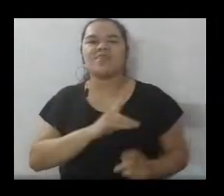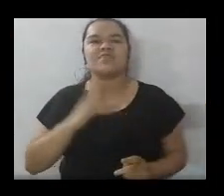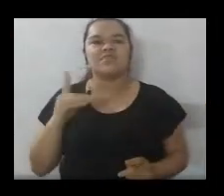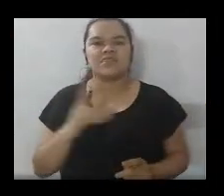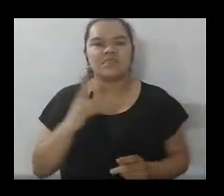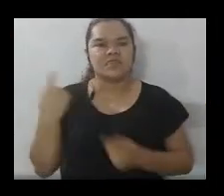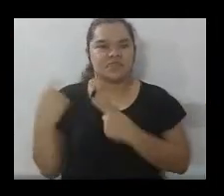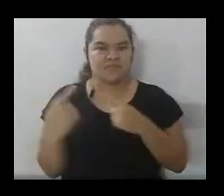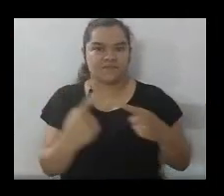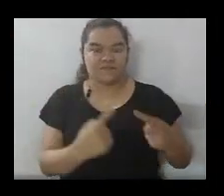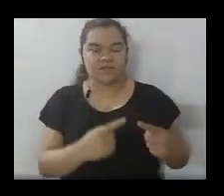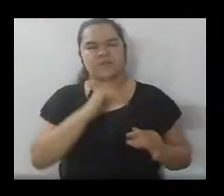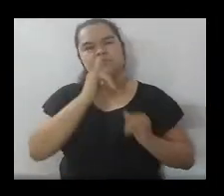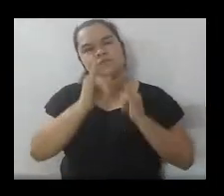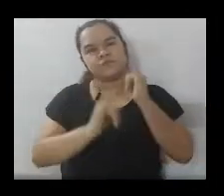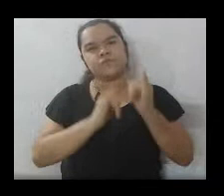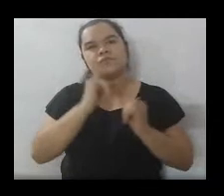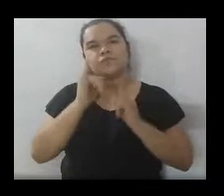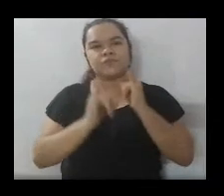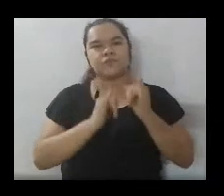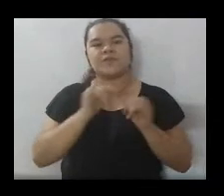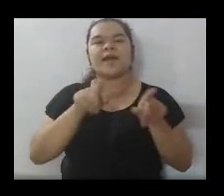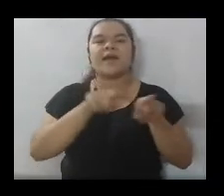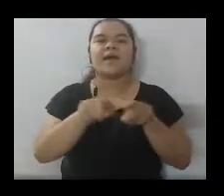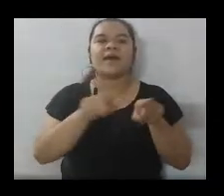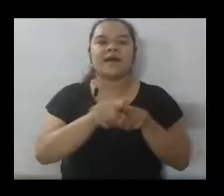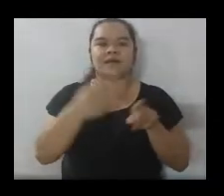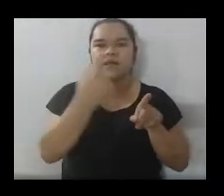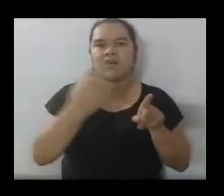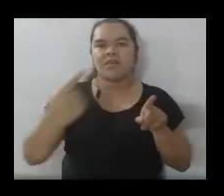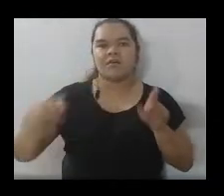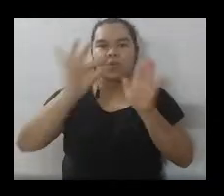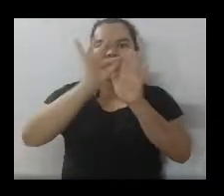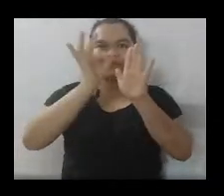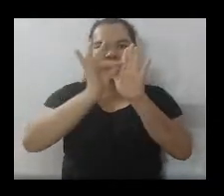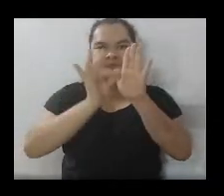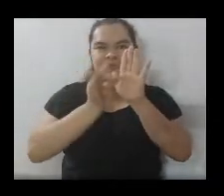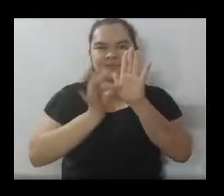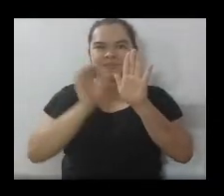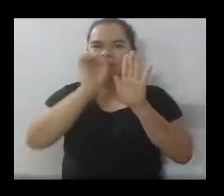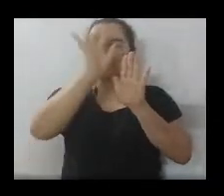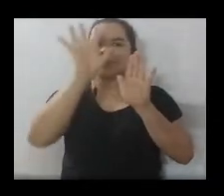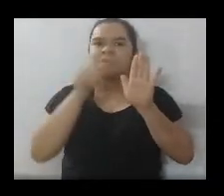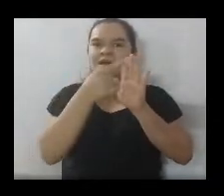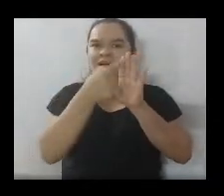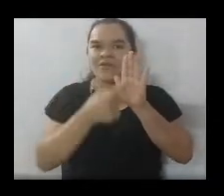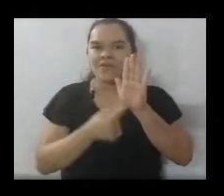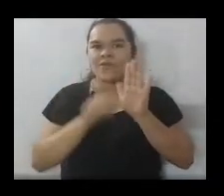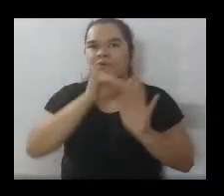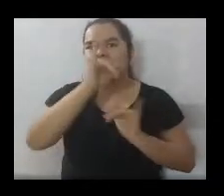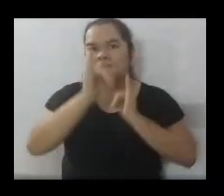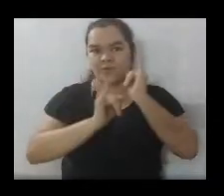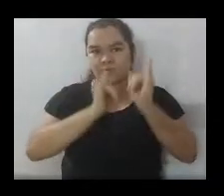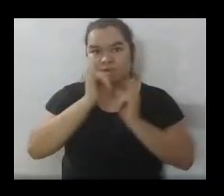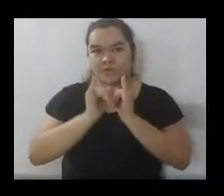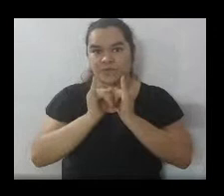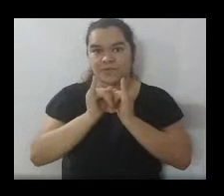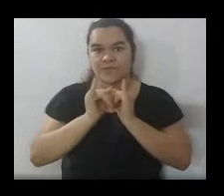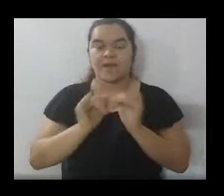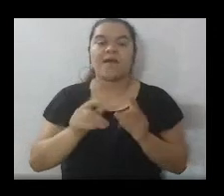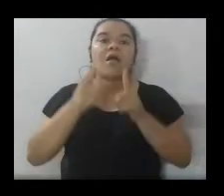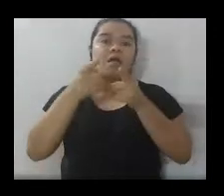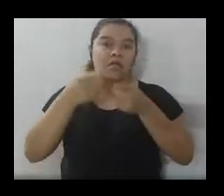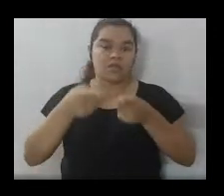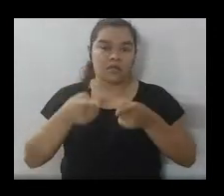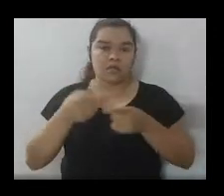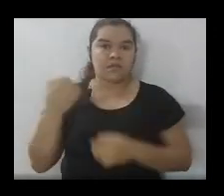características principales de cada una de ellas, ¿no es cierto? Y también es importante que